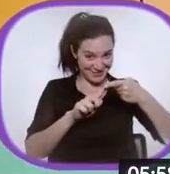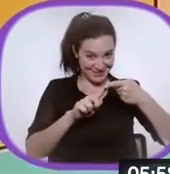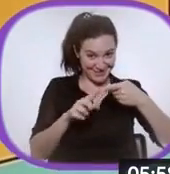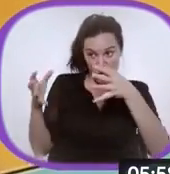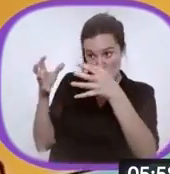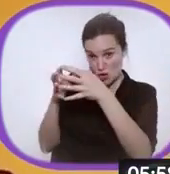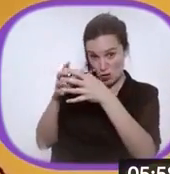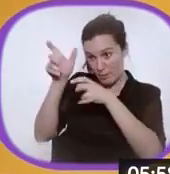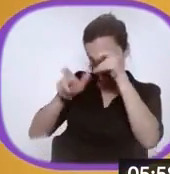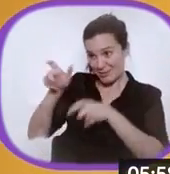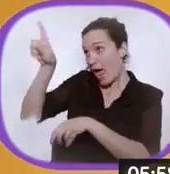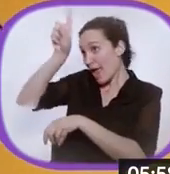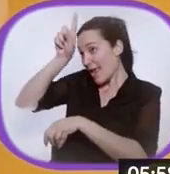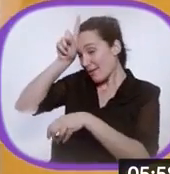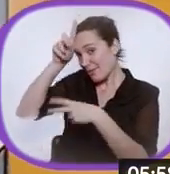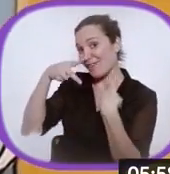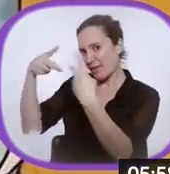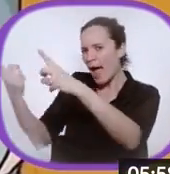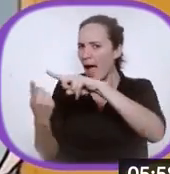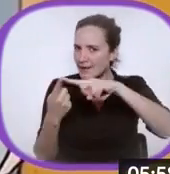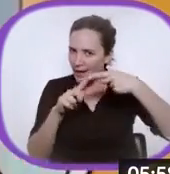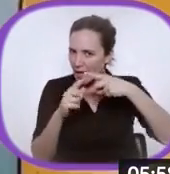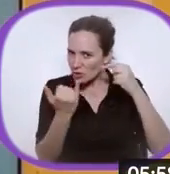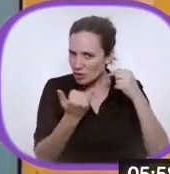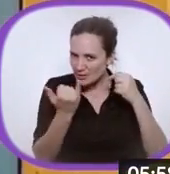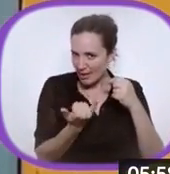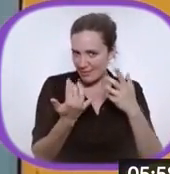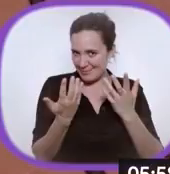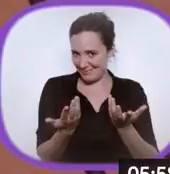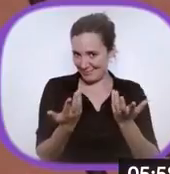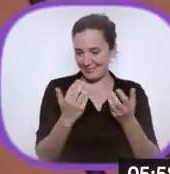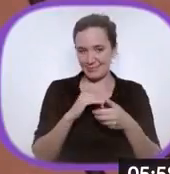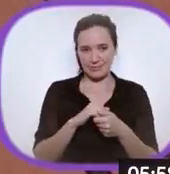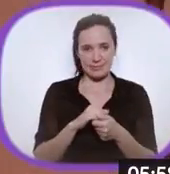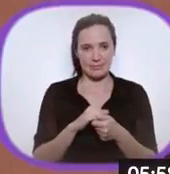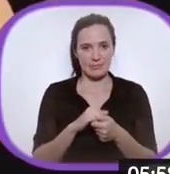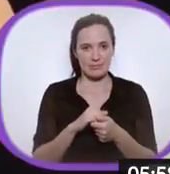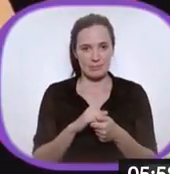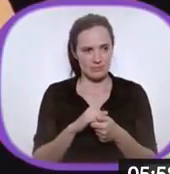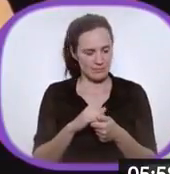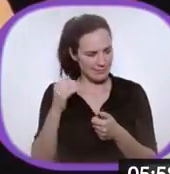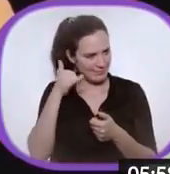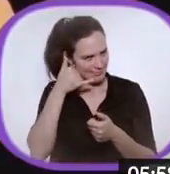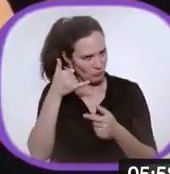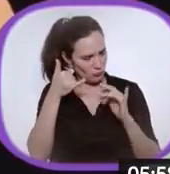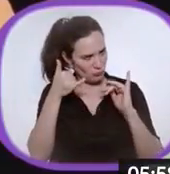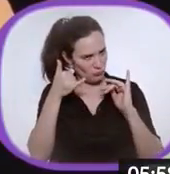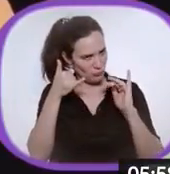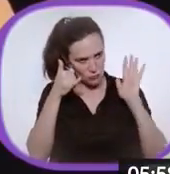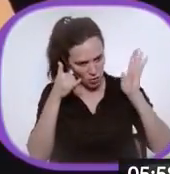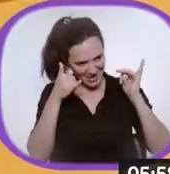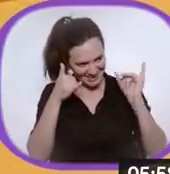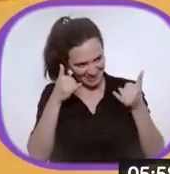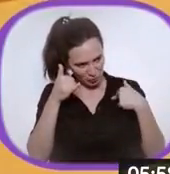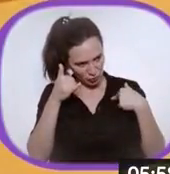de Sanders Journeyman y de las desgracias subsiguientes que han afligido a todos los miembros de dicha expedición. Hola, Tintín.